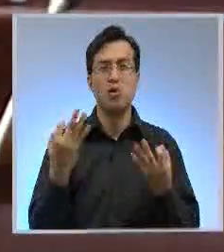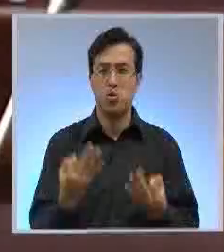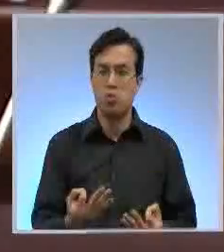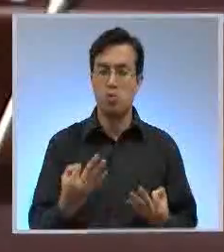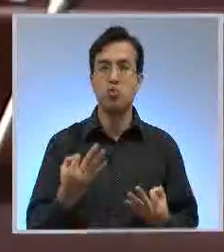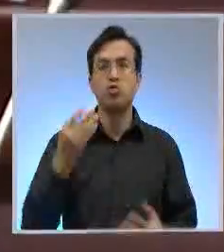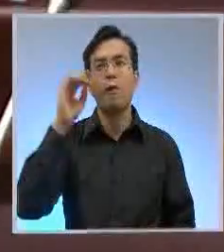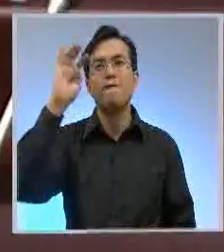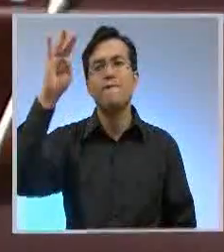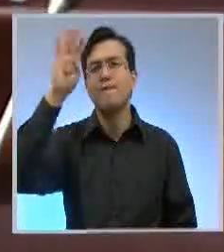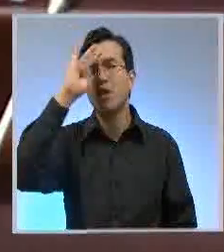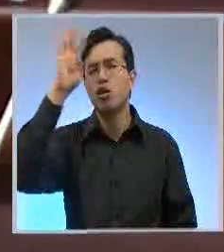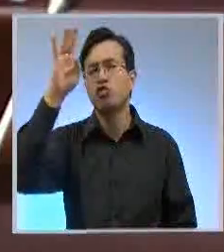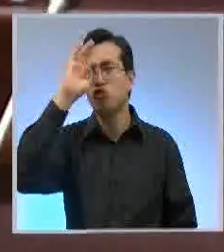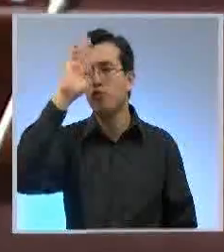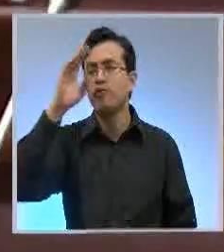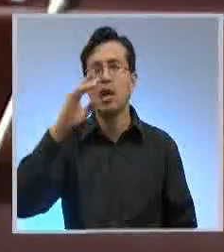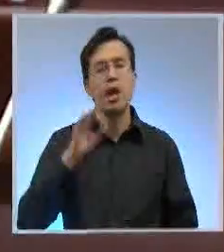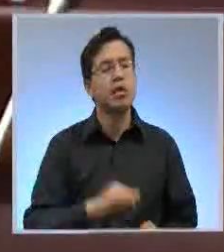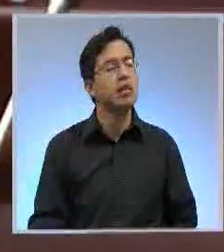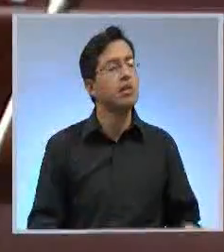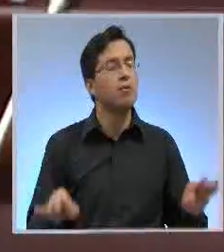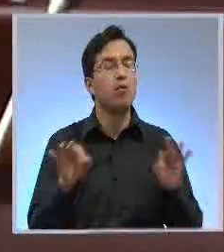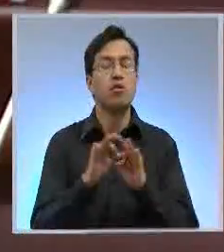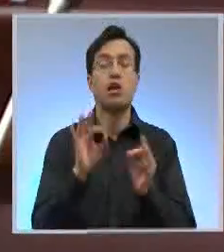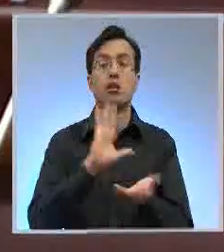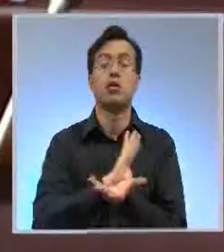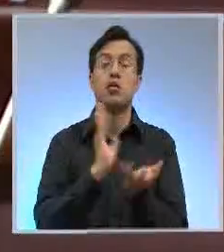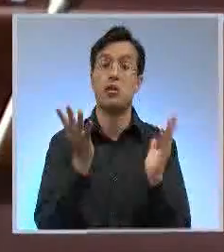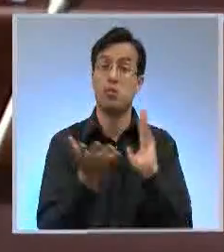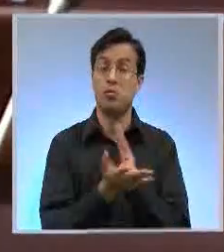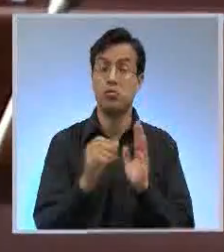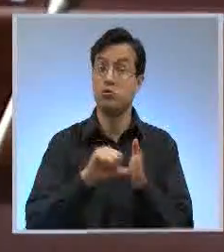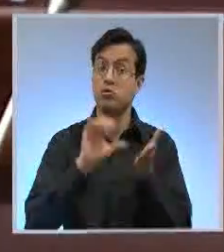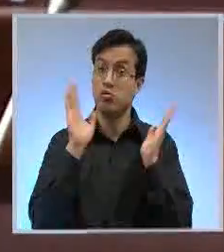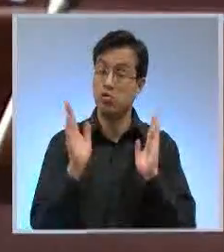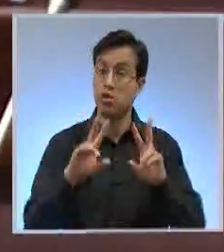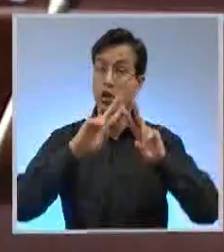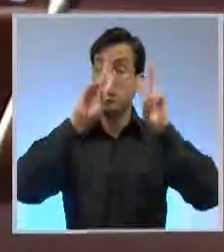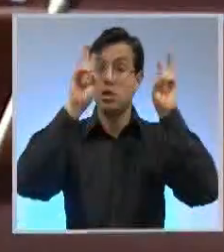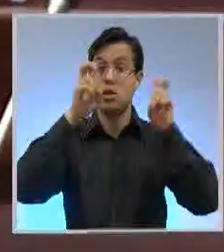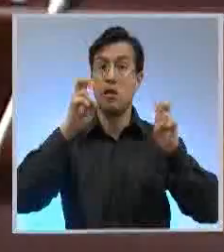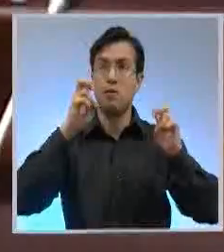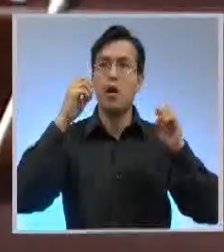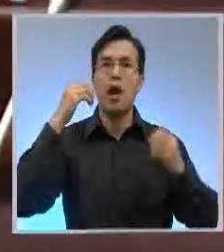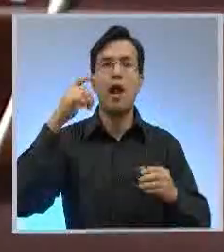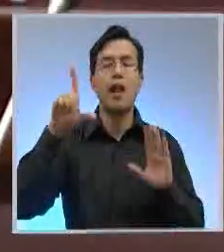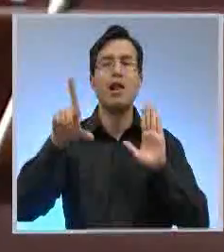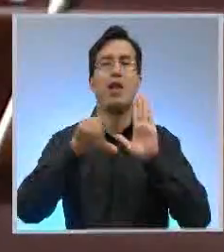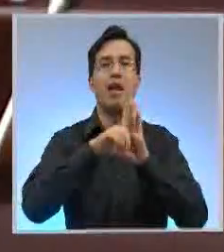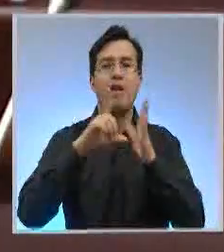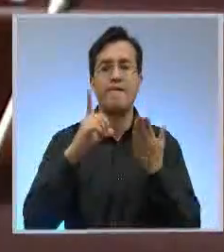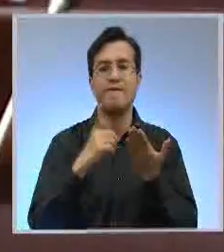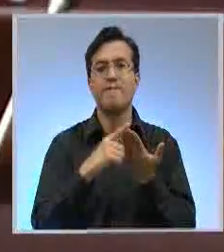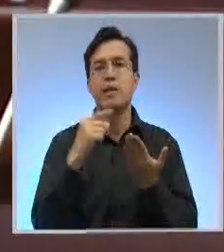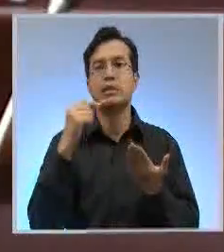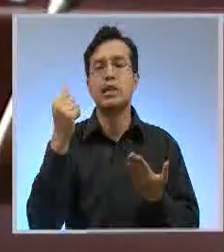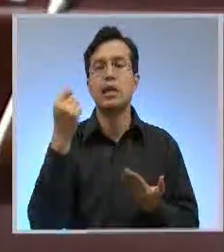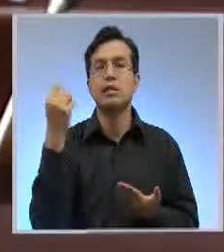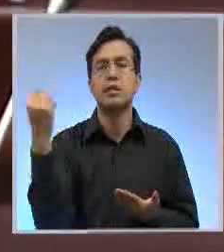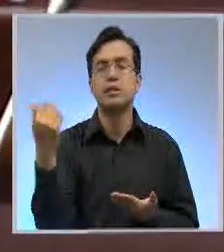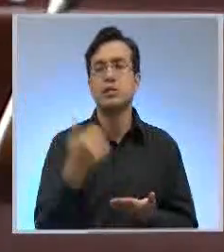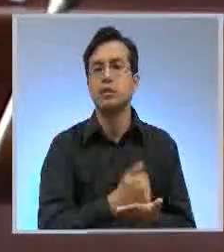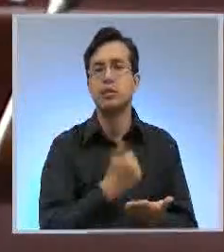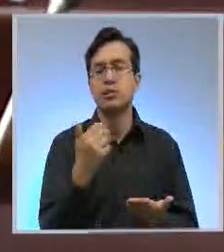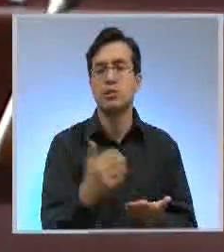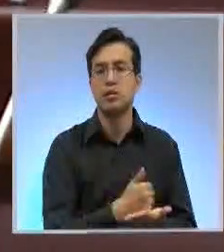va a retirar ese proyecto de ley. Por ningún motivo vamos a plantear el archivo de esa ley. Vamos a avanzar con la discusión, con el debate que